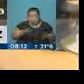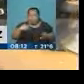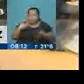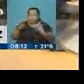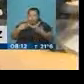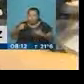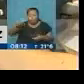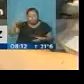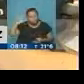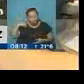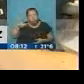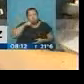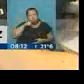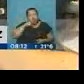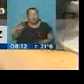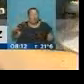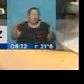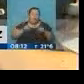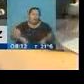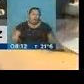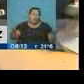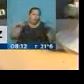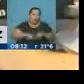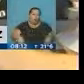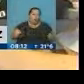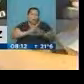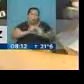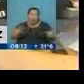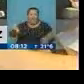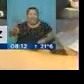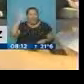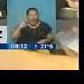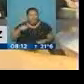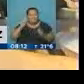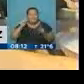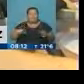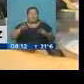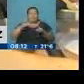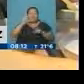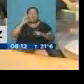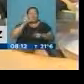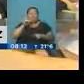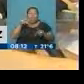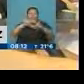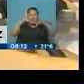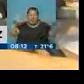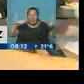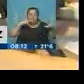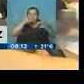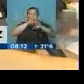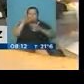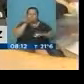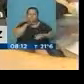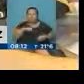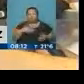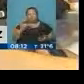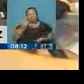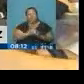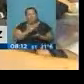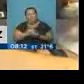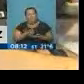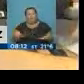hemos hablado varias veces y parece ser que volvemos siempre sobre lo mismo. Ayer hasta una placa de crónica vi con un mensaje